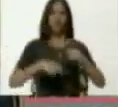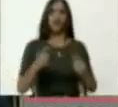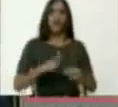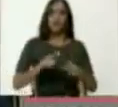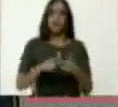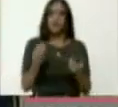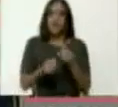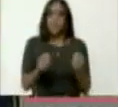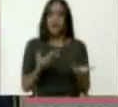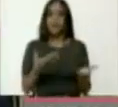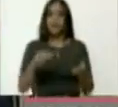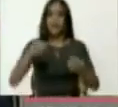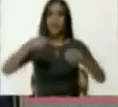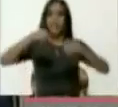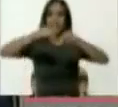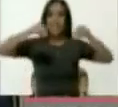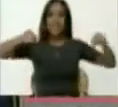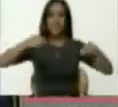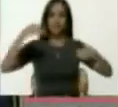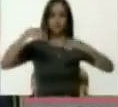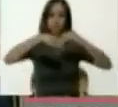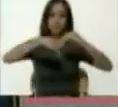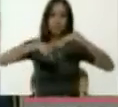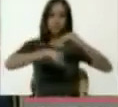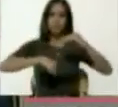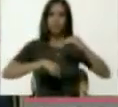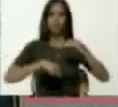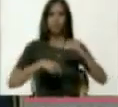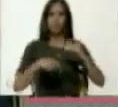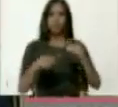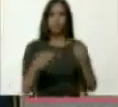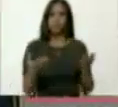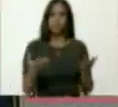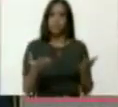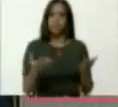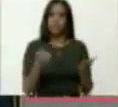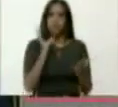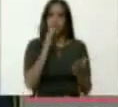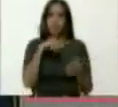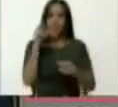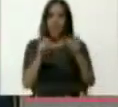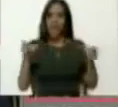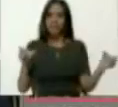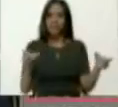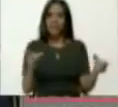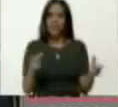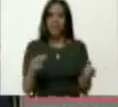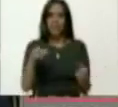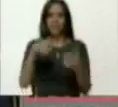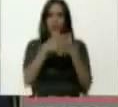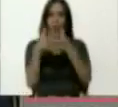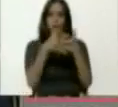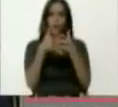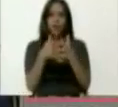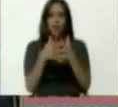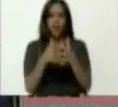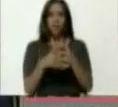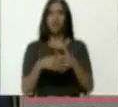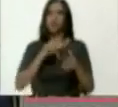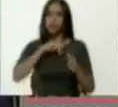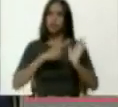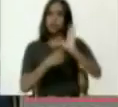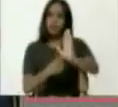saca petróleo a través del mecanismo del fracking? No ha habido gente en Estados Unidos, y nosotros pasamos esos videos acá,